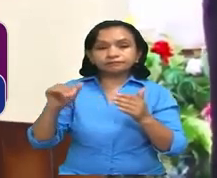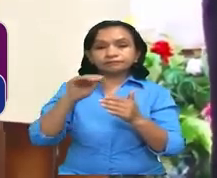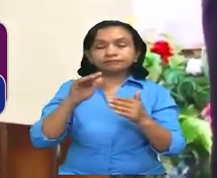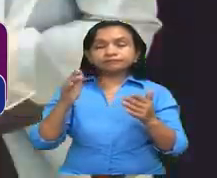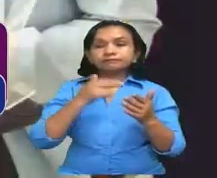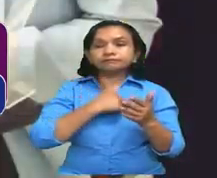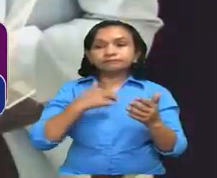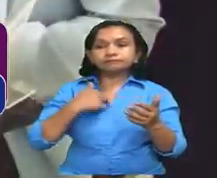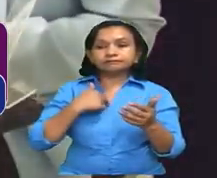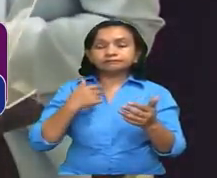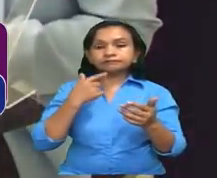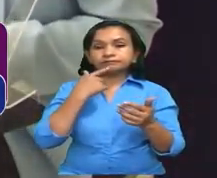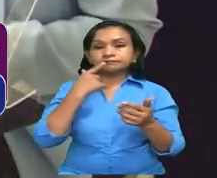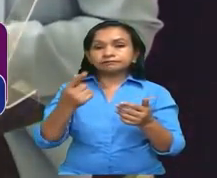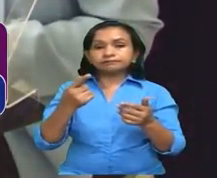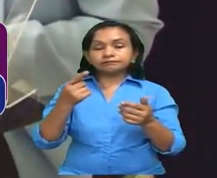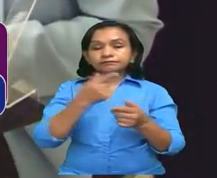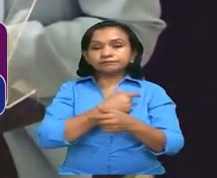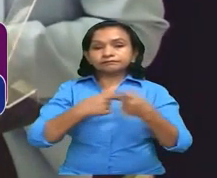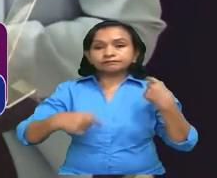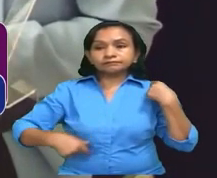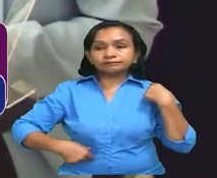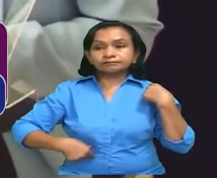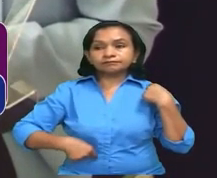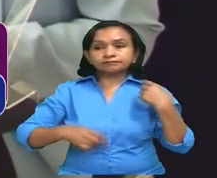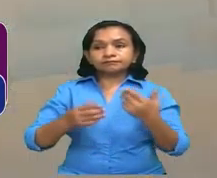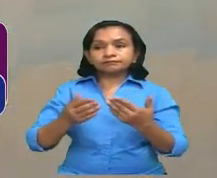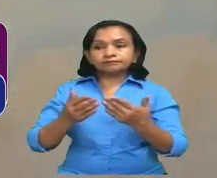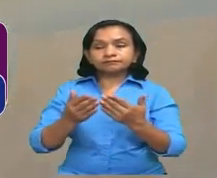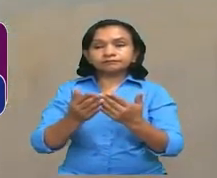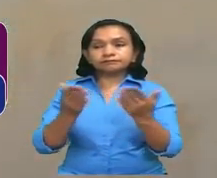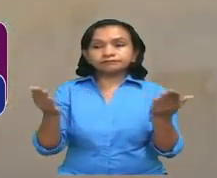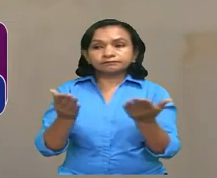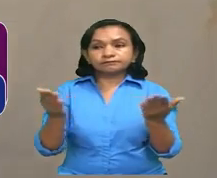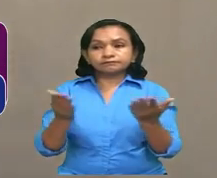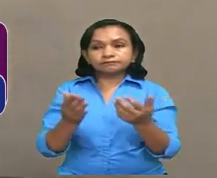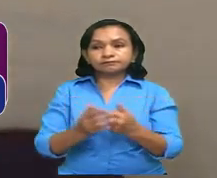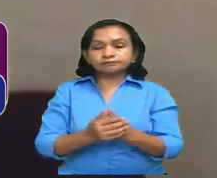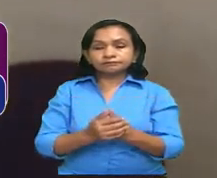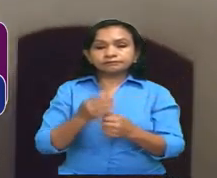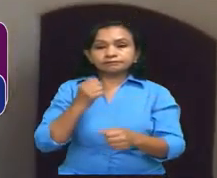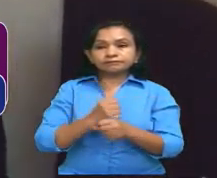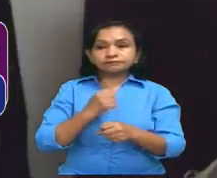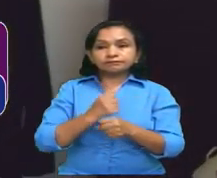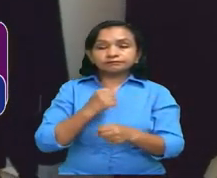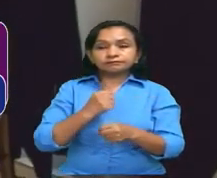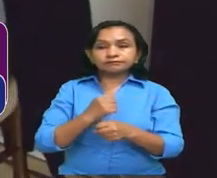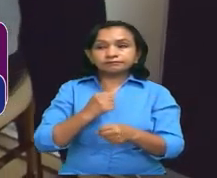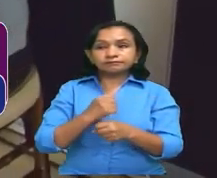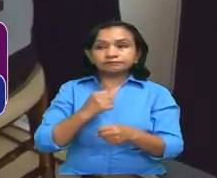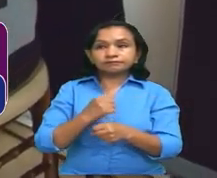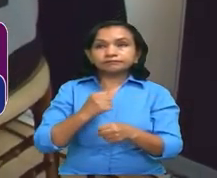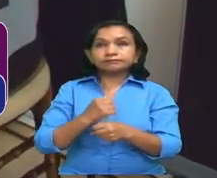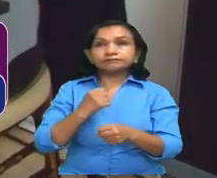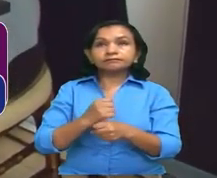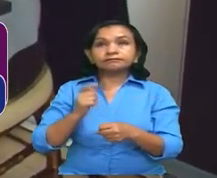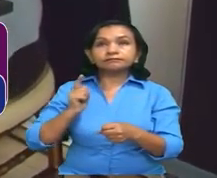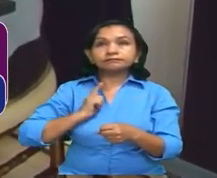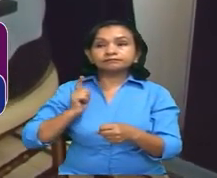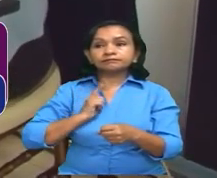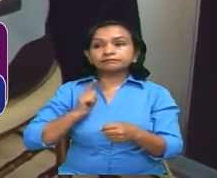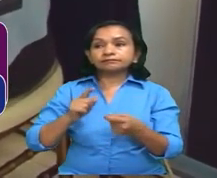pues en San Juan del Sur. Que ya viene, ¿no?, la temporada de cruceros. Sí, ahorita estamos en una pausa, pero ya vamos a retomar nuevamente la temporada pues en